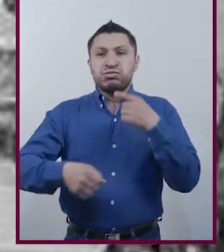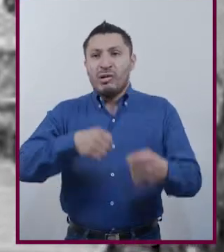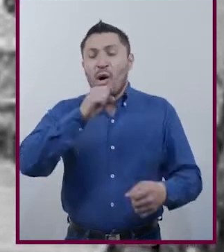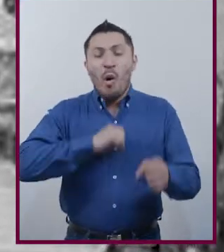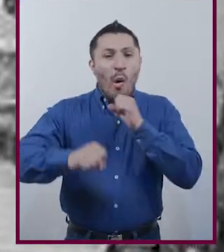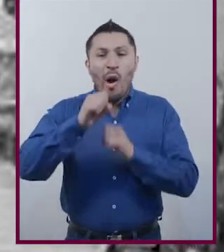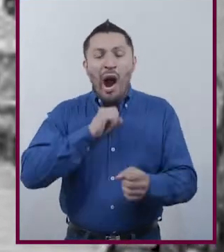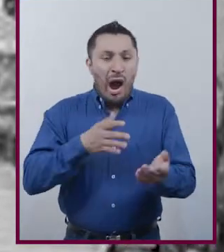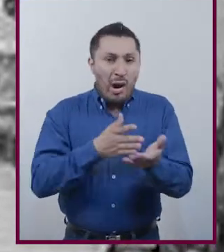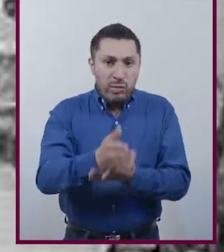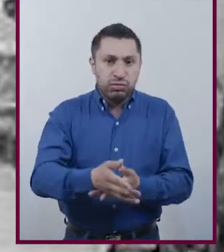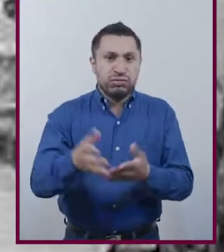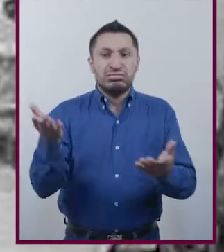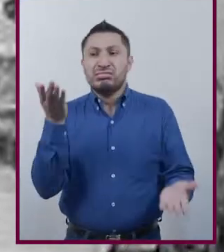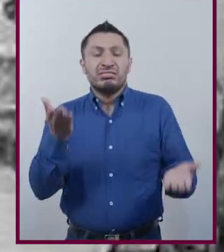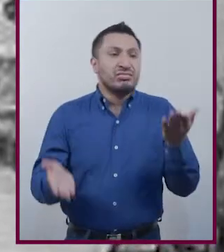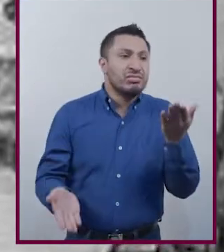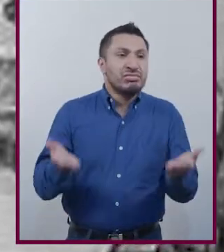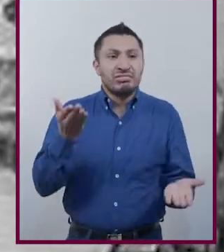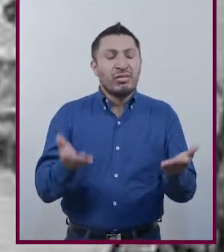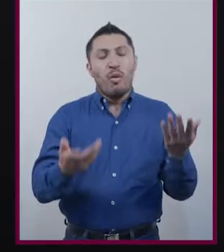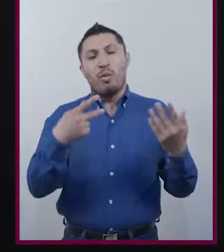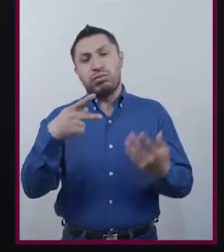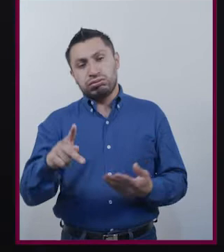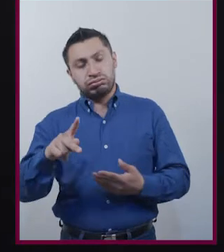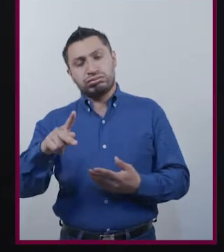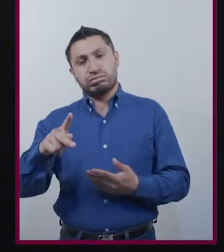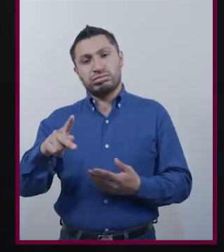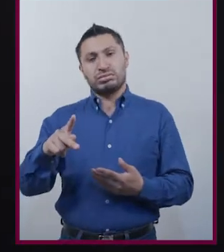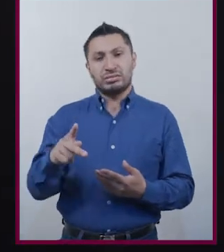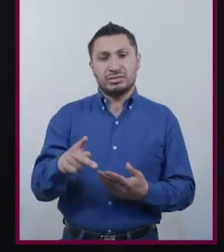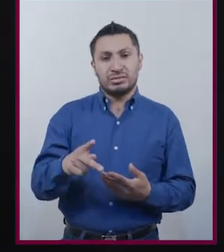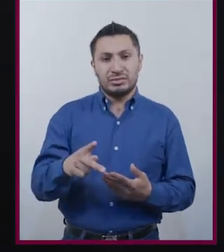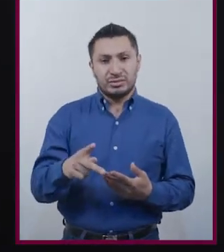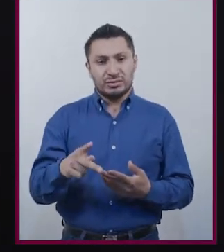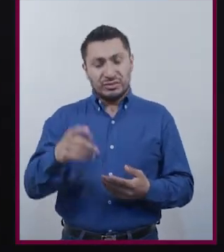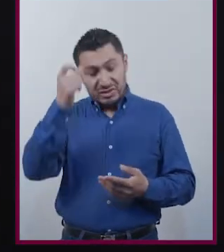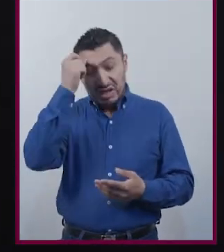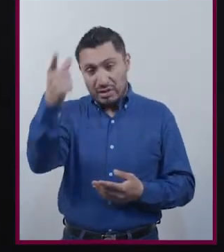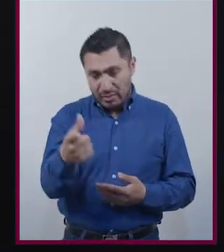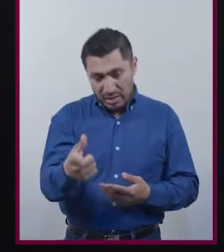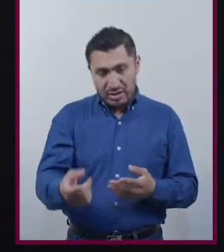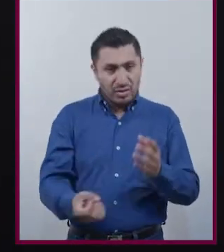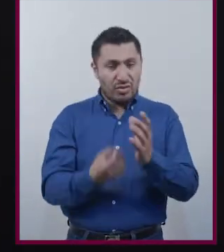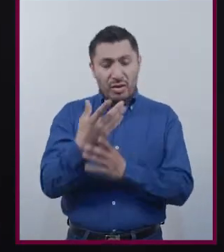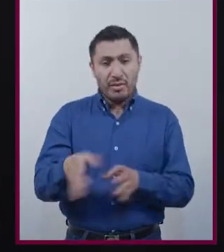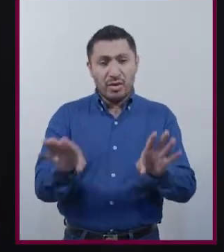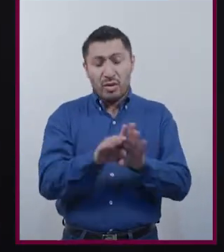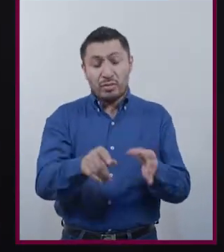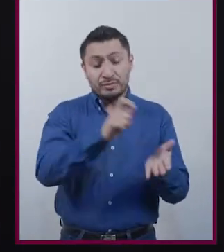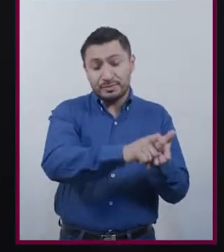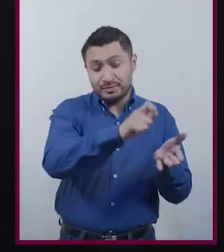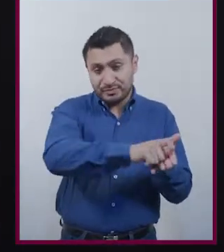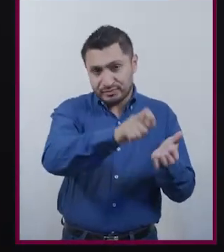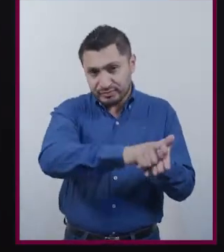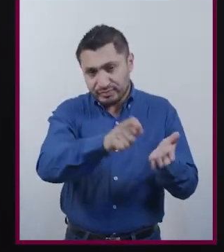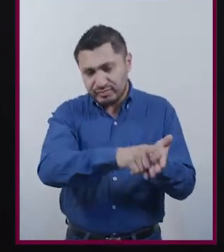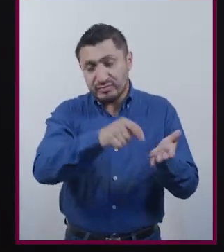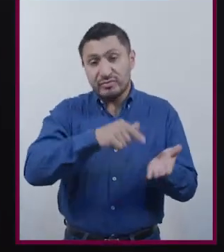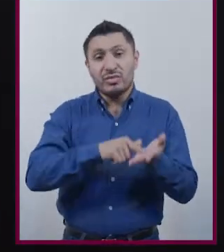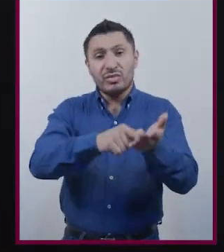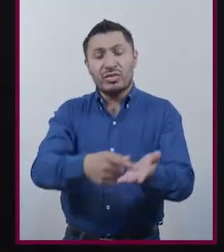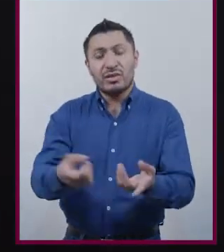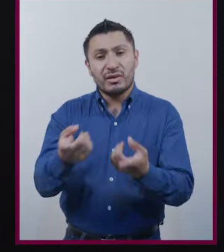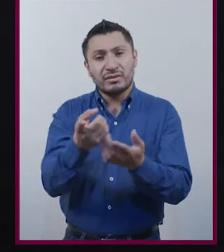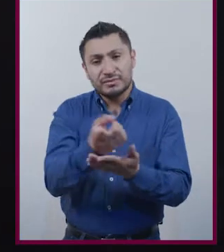la patente de Gray con la suya y después añadir en su patente una nota al margen escrita a mano en la que proponía